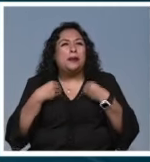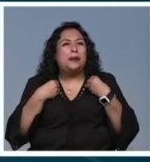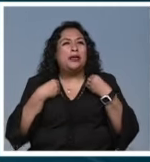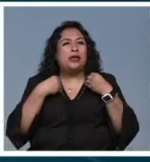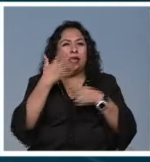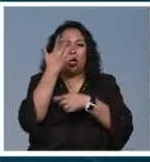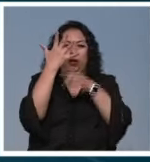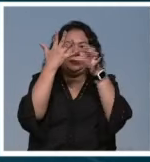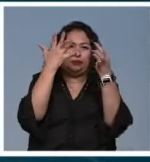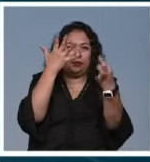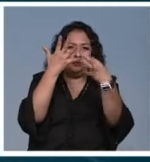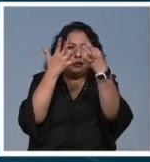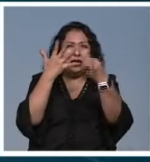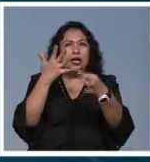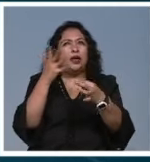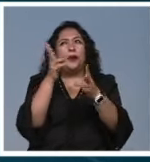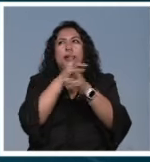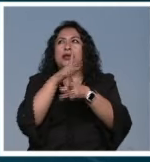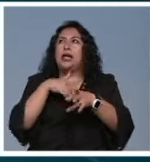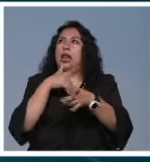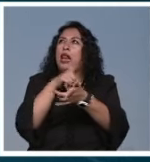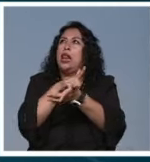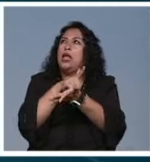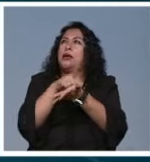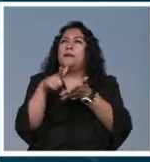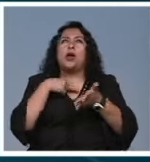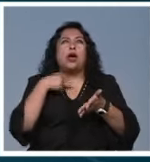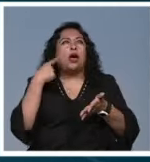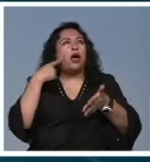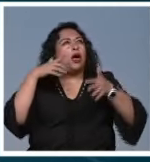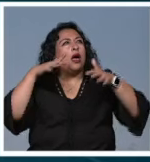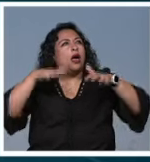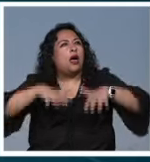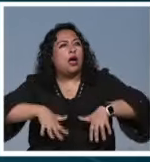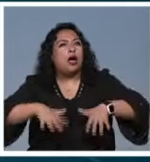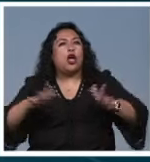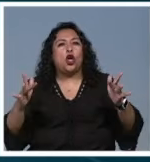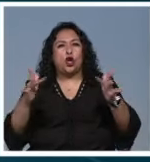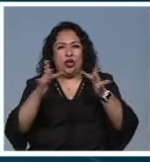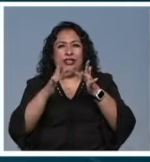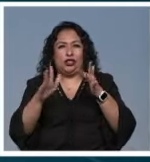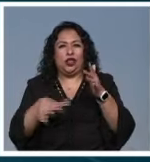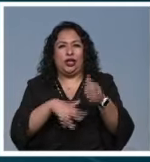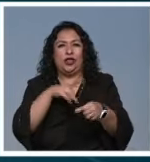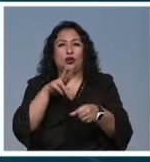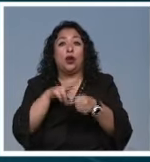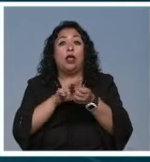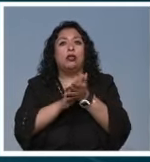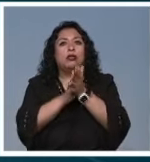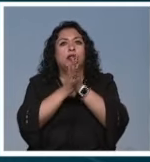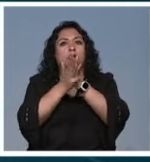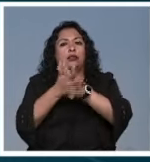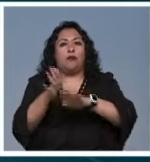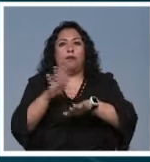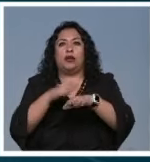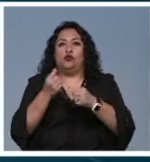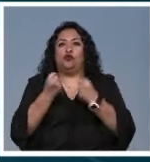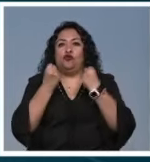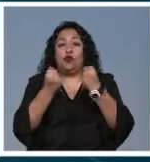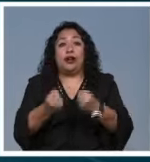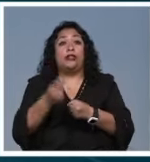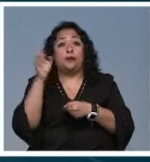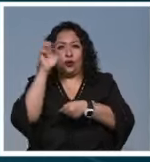brillan, el aire se siente más limpio y el sonido de la lluvia al caer hace que la conexión con la naturaleza se vuelva aún más fuerte.